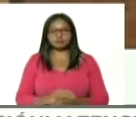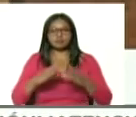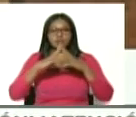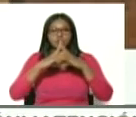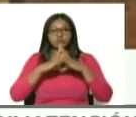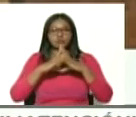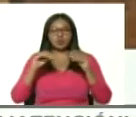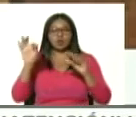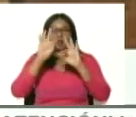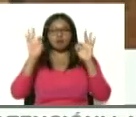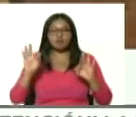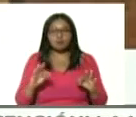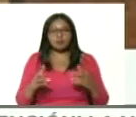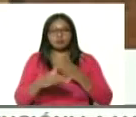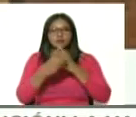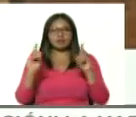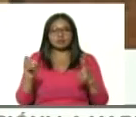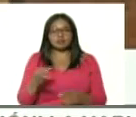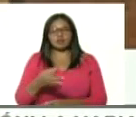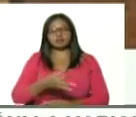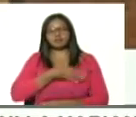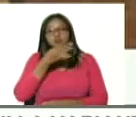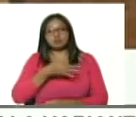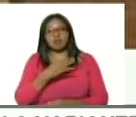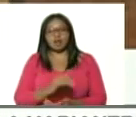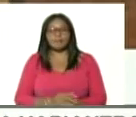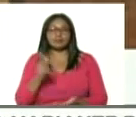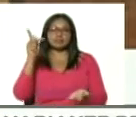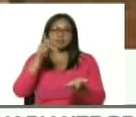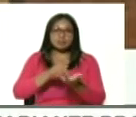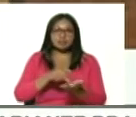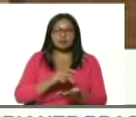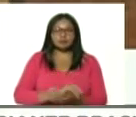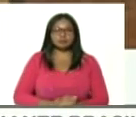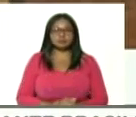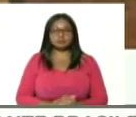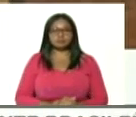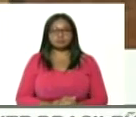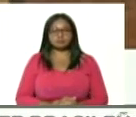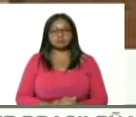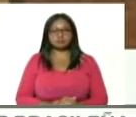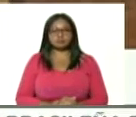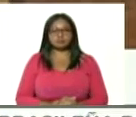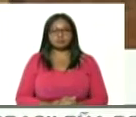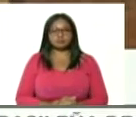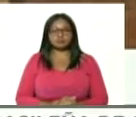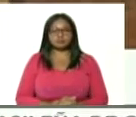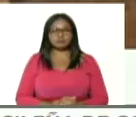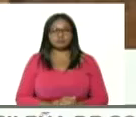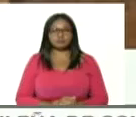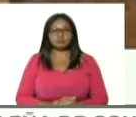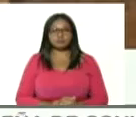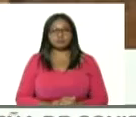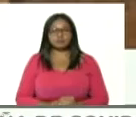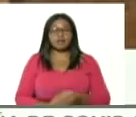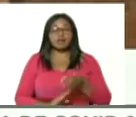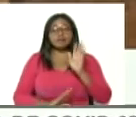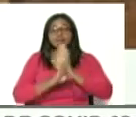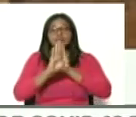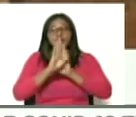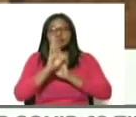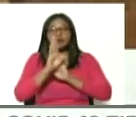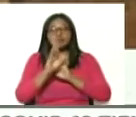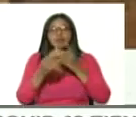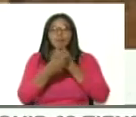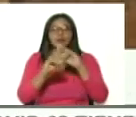democracia social, participativa, protagónica. Y en el desarrollo del concepto de la democracia